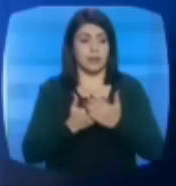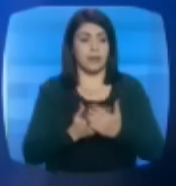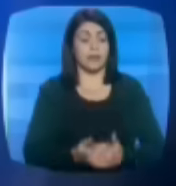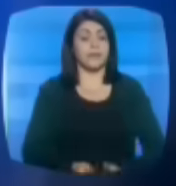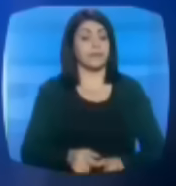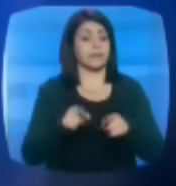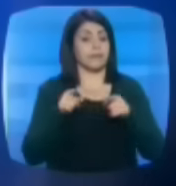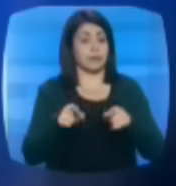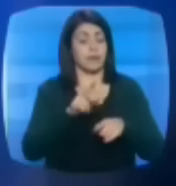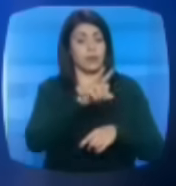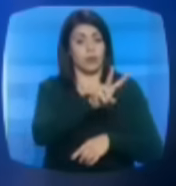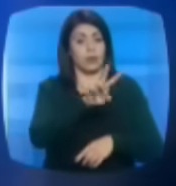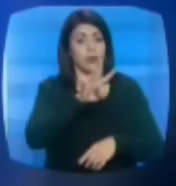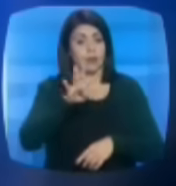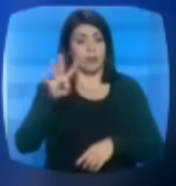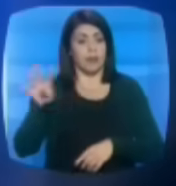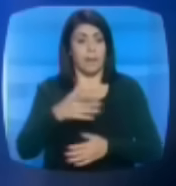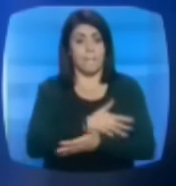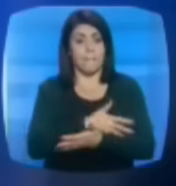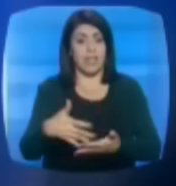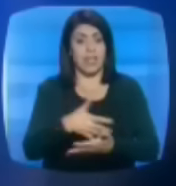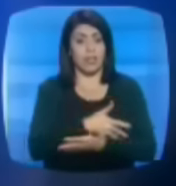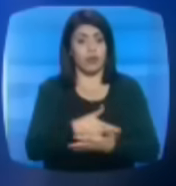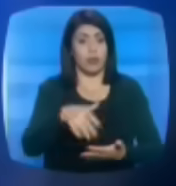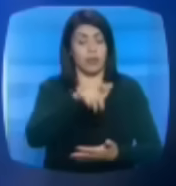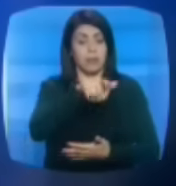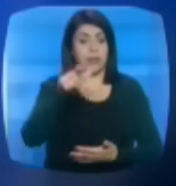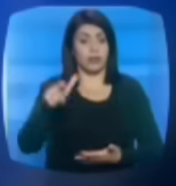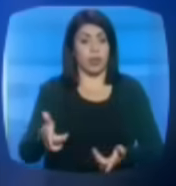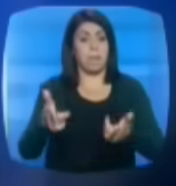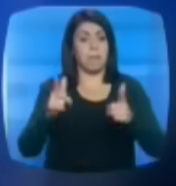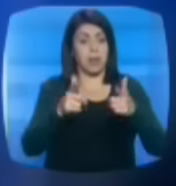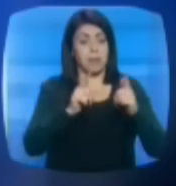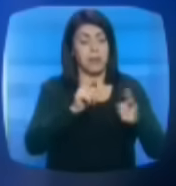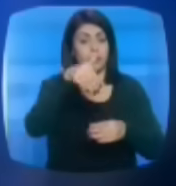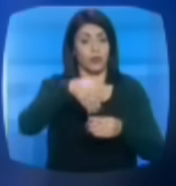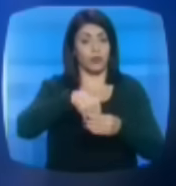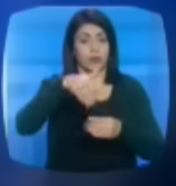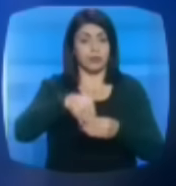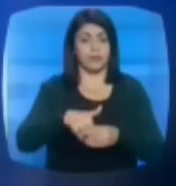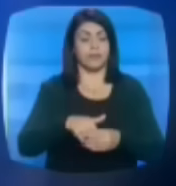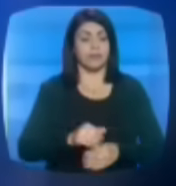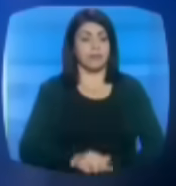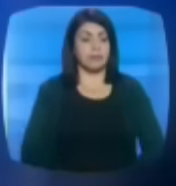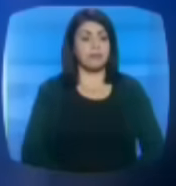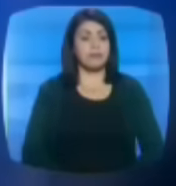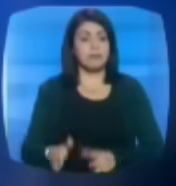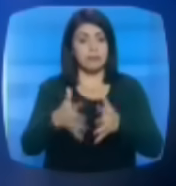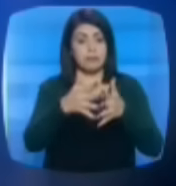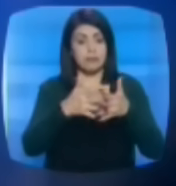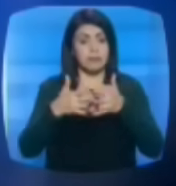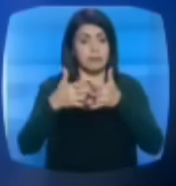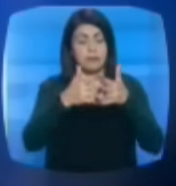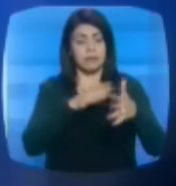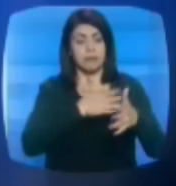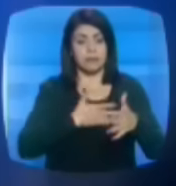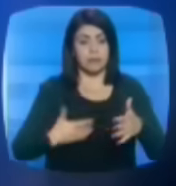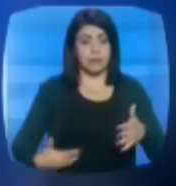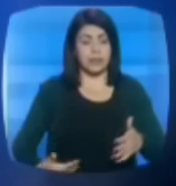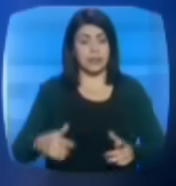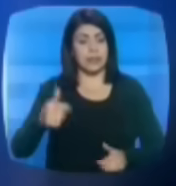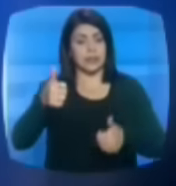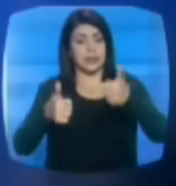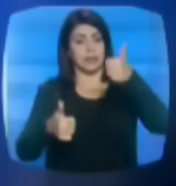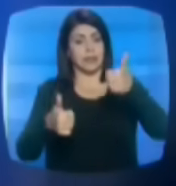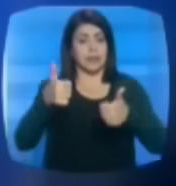Y precisamente 244 millones de personas están habilitadas para ejercer su derecho al voto en la carrera presidencial. La